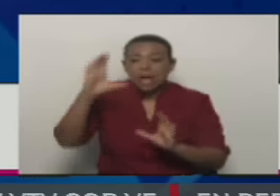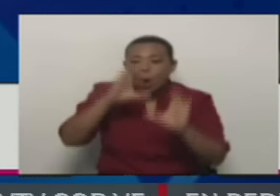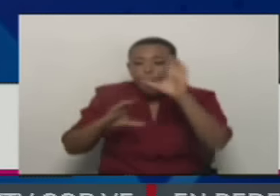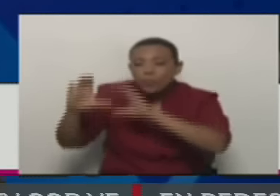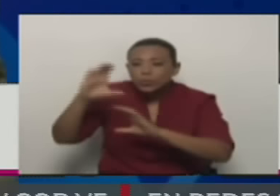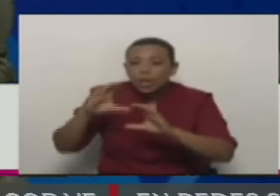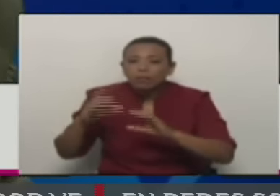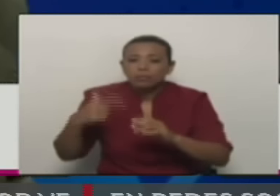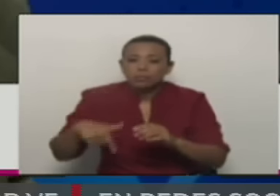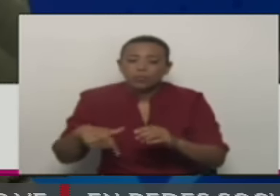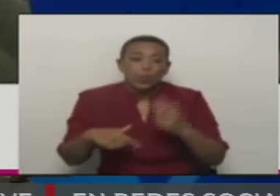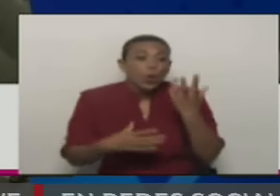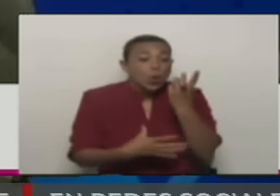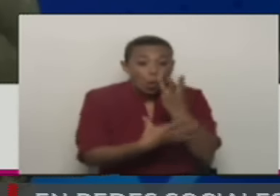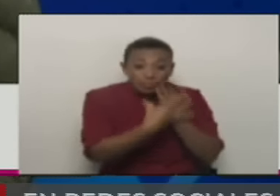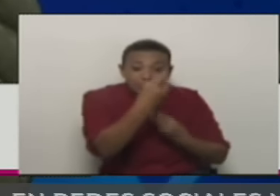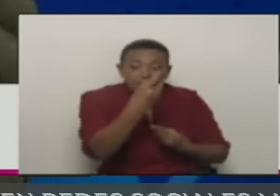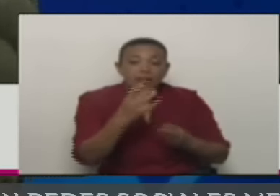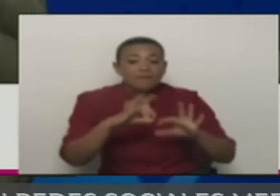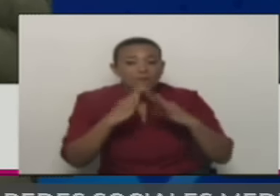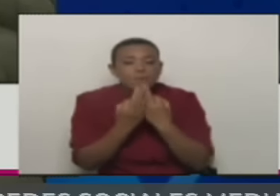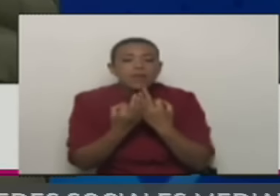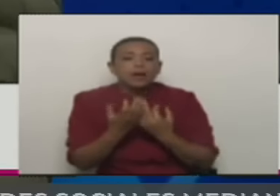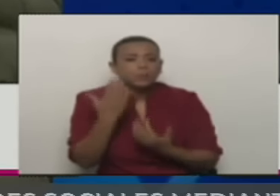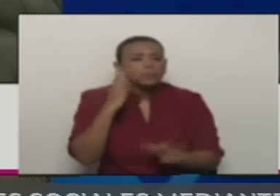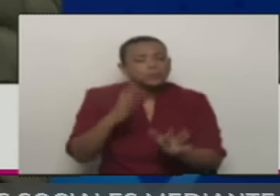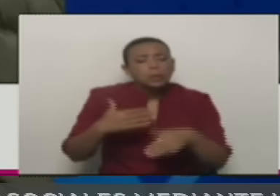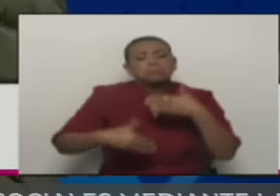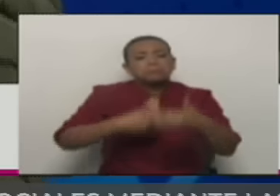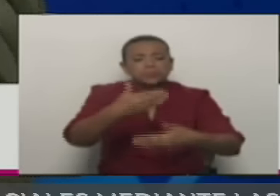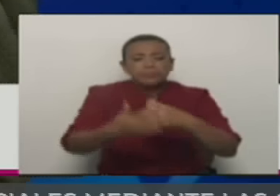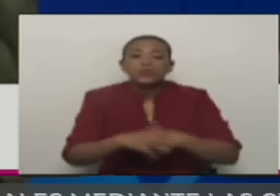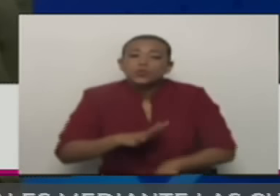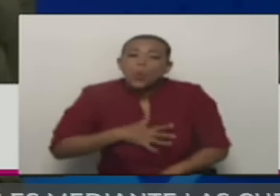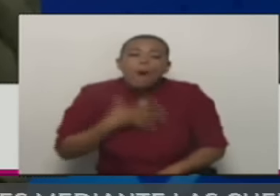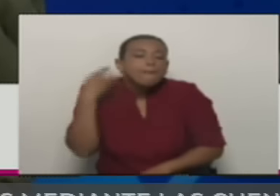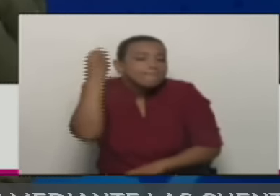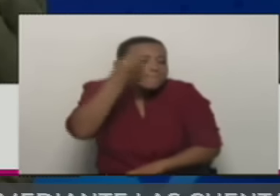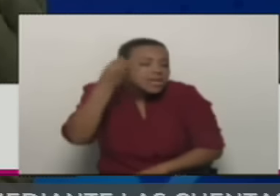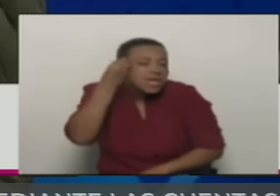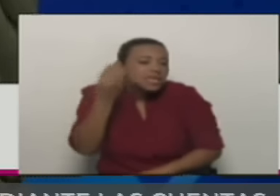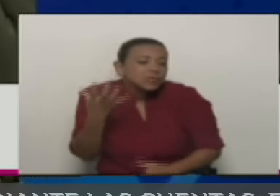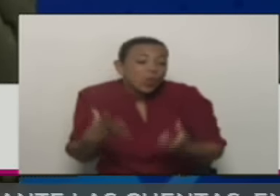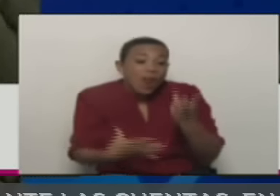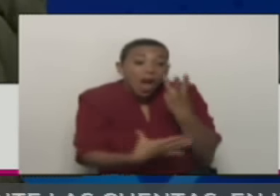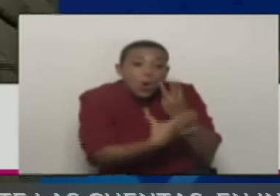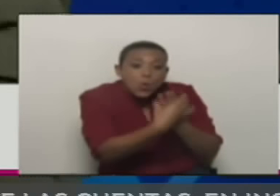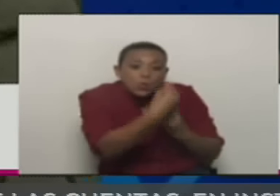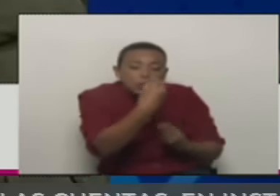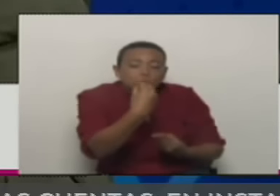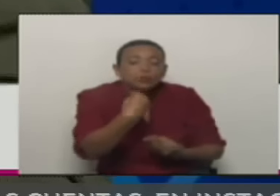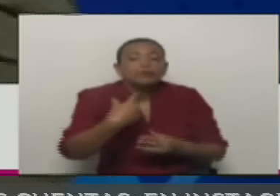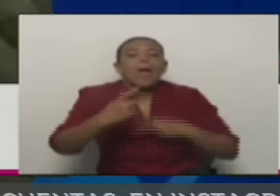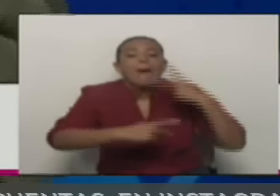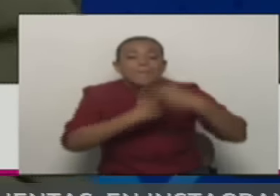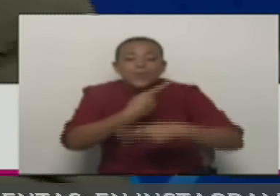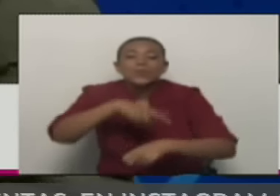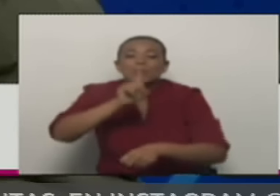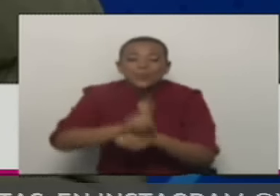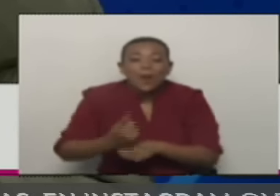y el movimiento de agricultura familiar que el MST ha venido desarrollando. Yo creo que esa fusión allí es el primer gran producto que va a